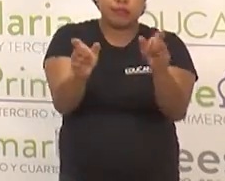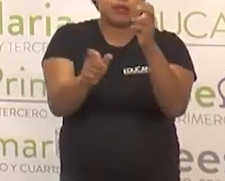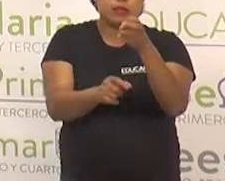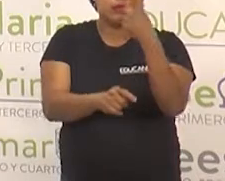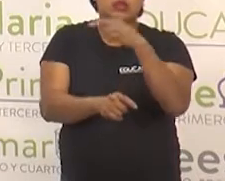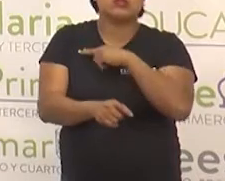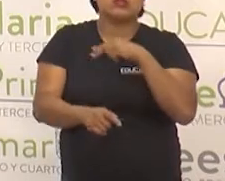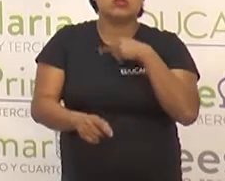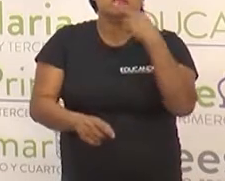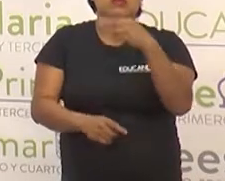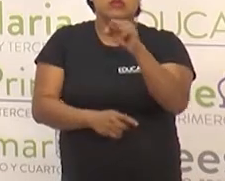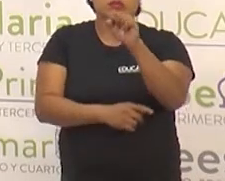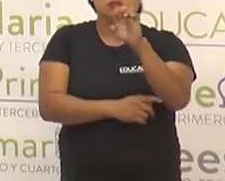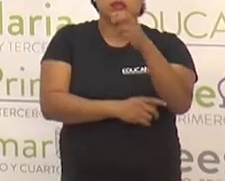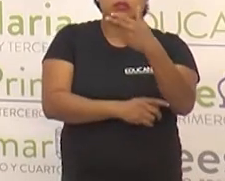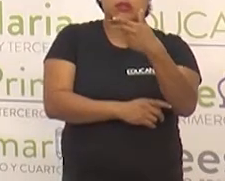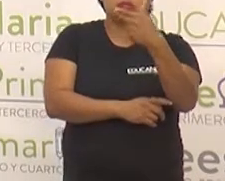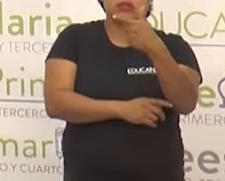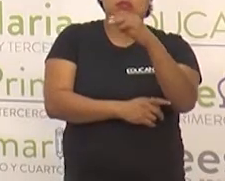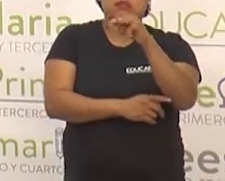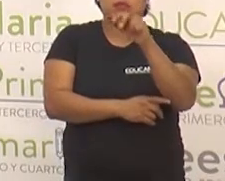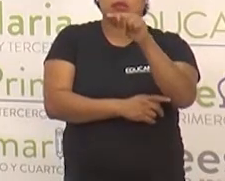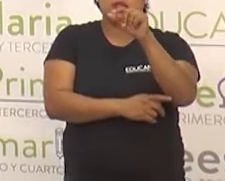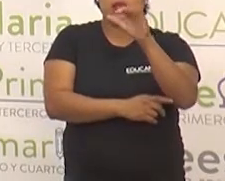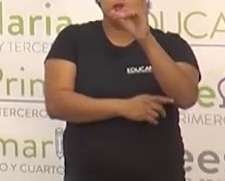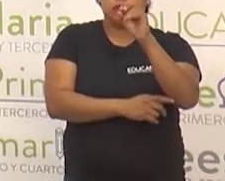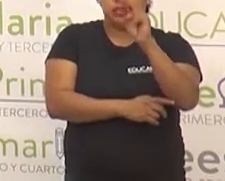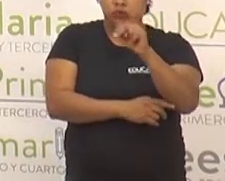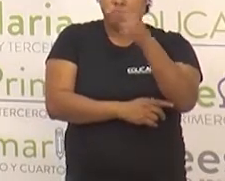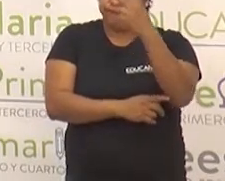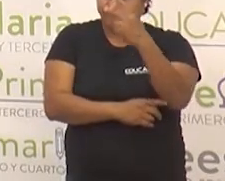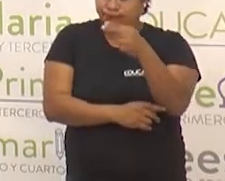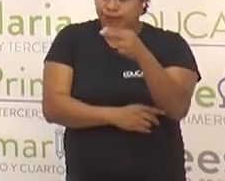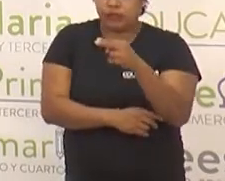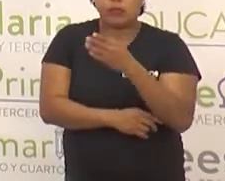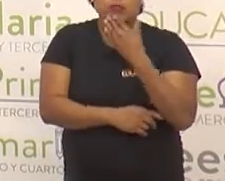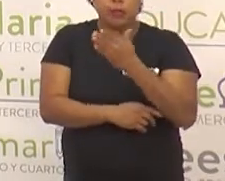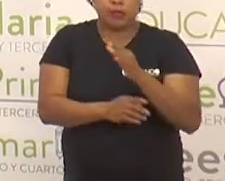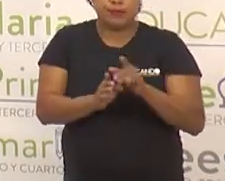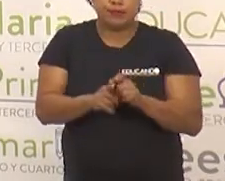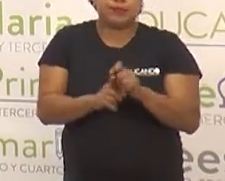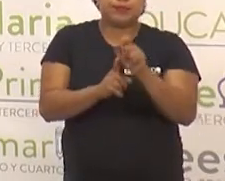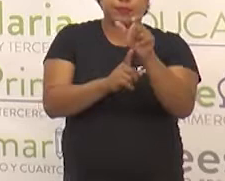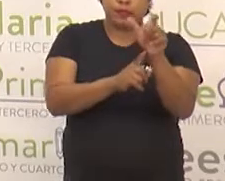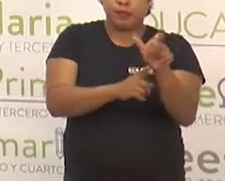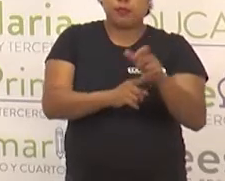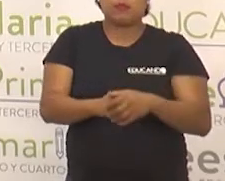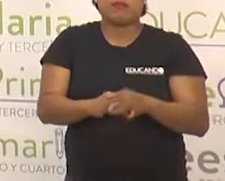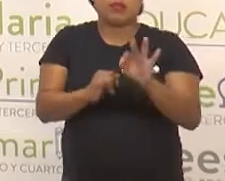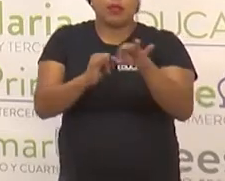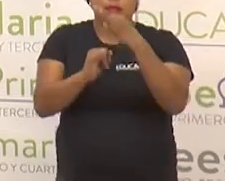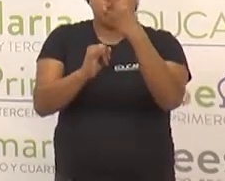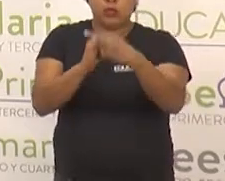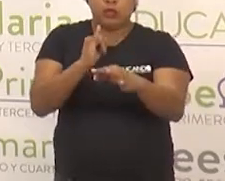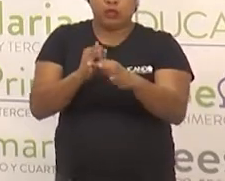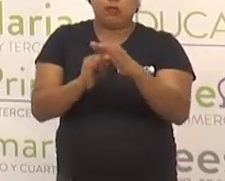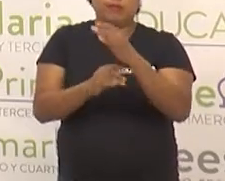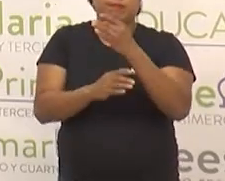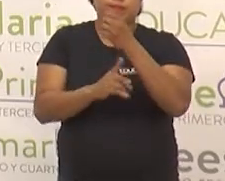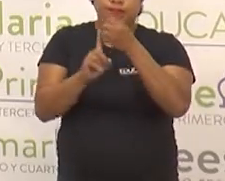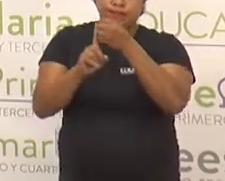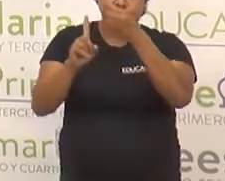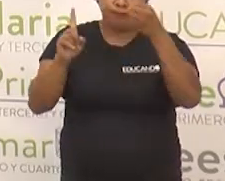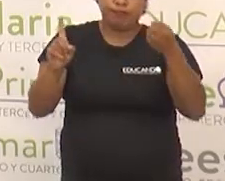lo cual le llamamos segmentación. Muy bien, vamos a separar la última